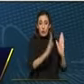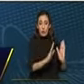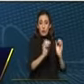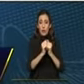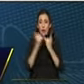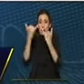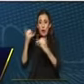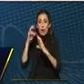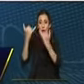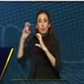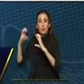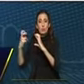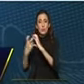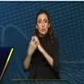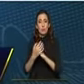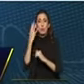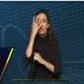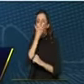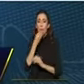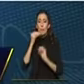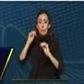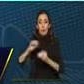mundo.